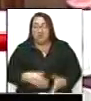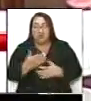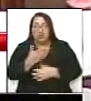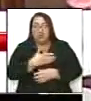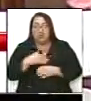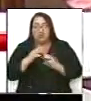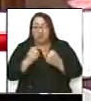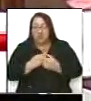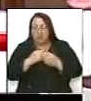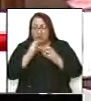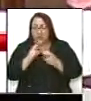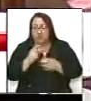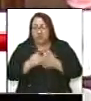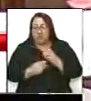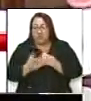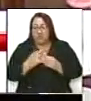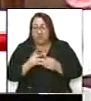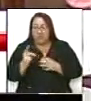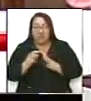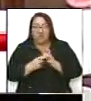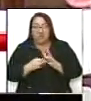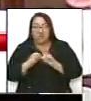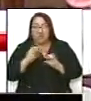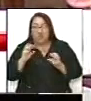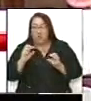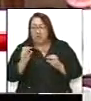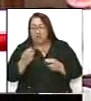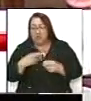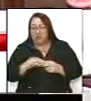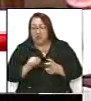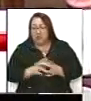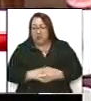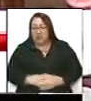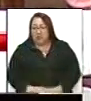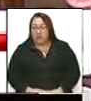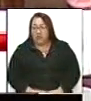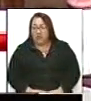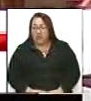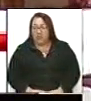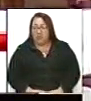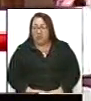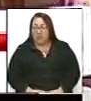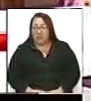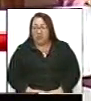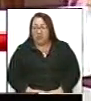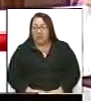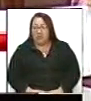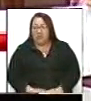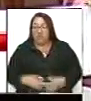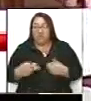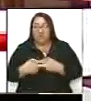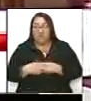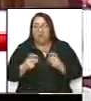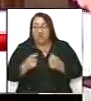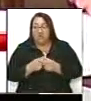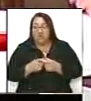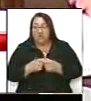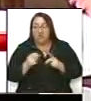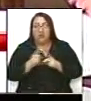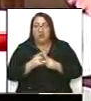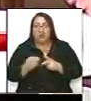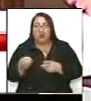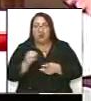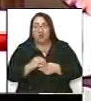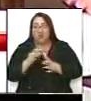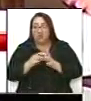Congreso, respetuosamente pidiéndole que no programe pleno los miércoles, porque realmente está interrumpiendo el trabajo de la comisión y también incluso